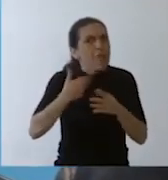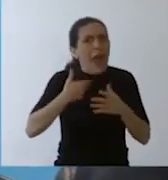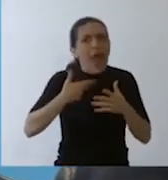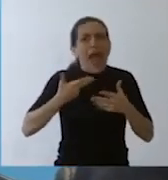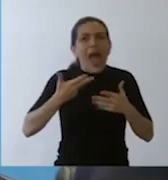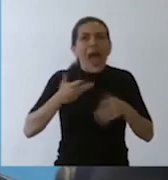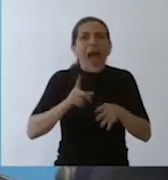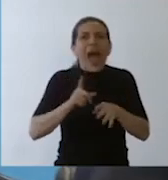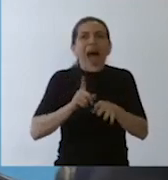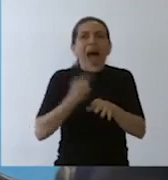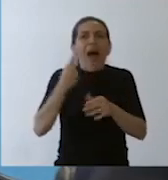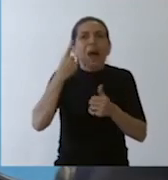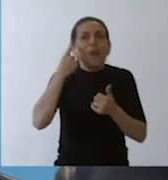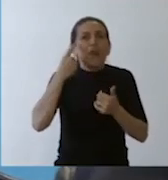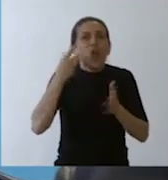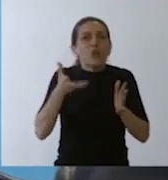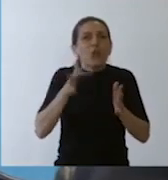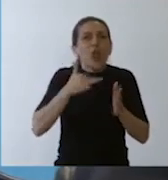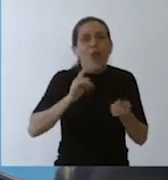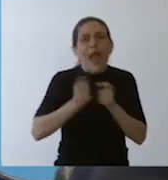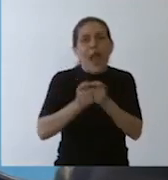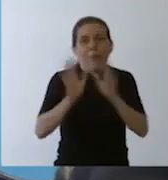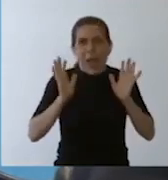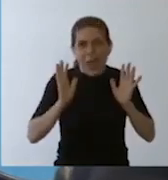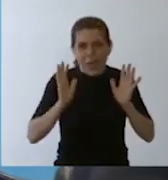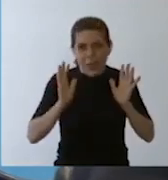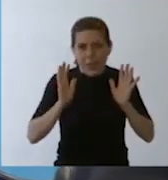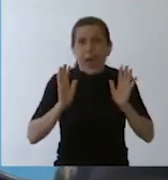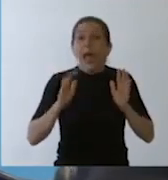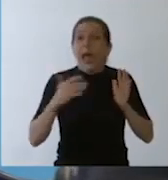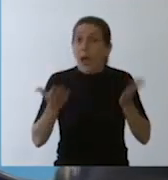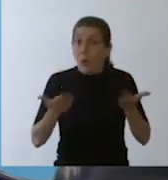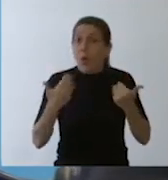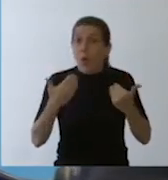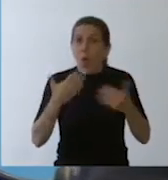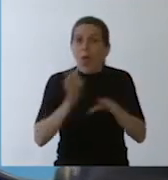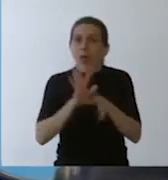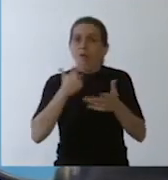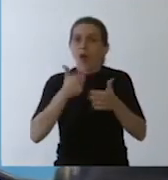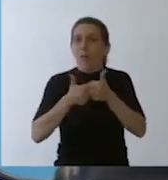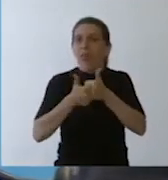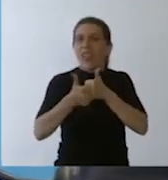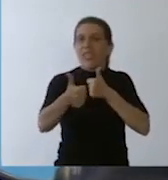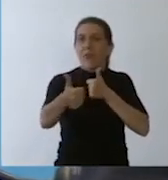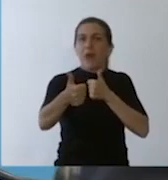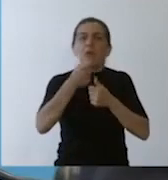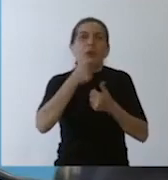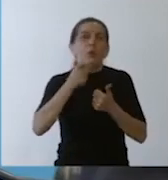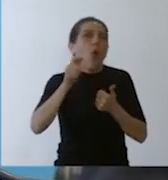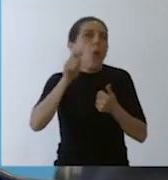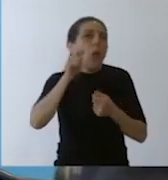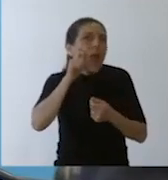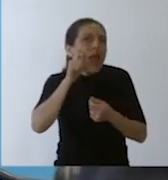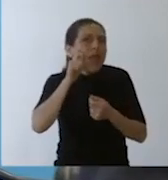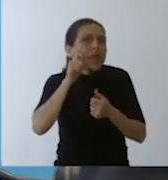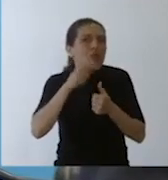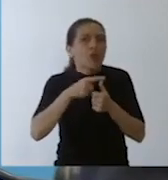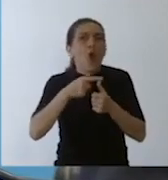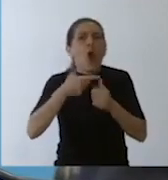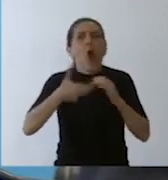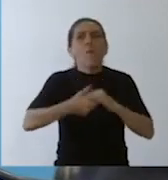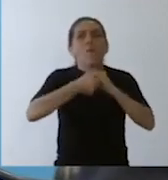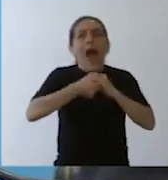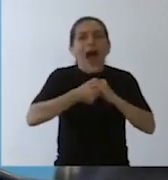y vamos a alentar fuertemente el distanciamiento social, como evitar el beso en la mejilla o el saludo de